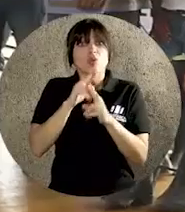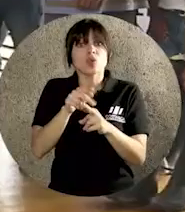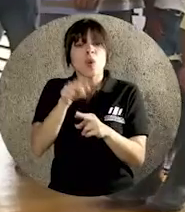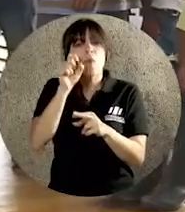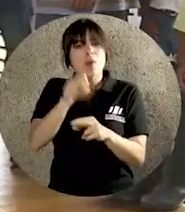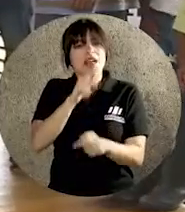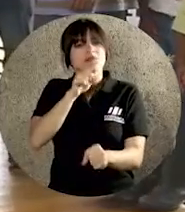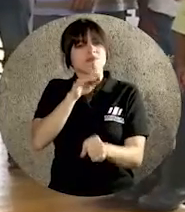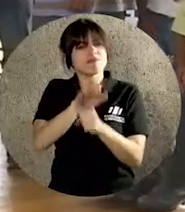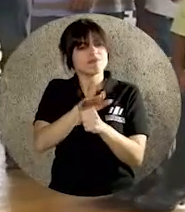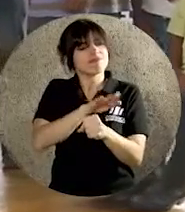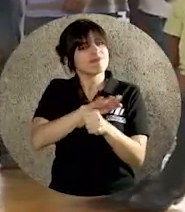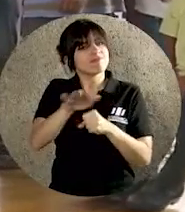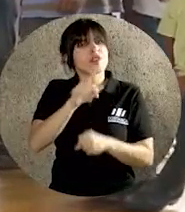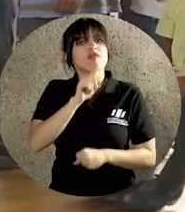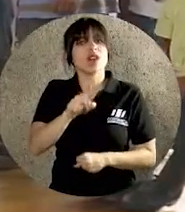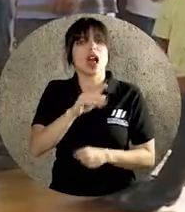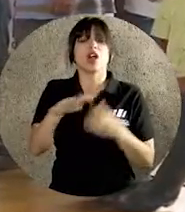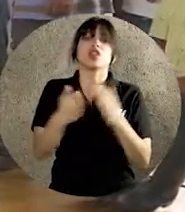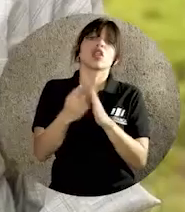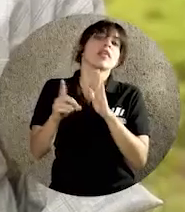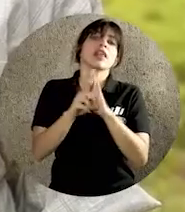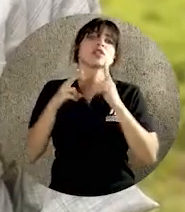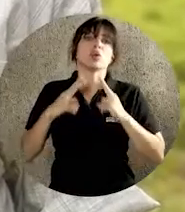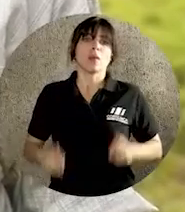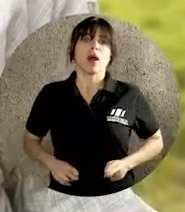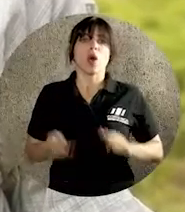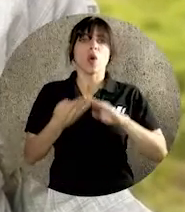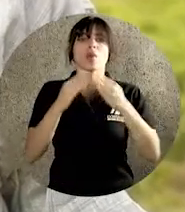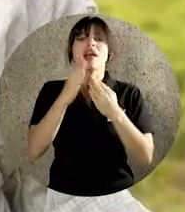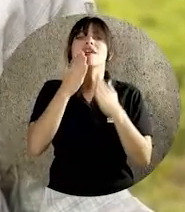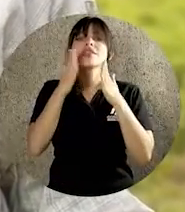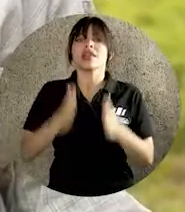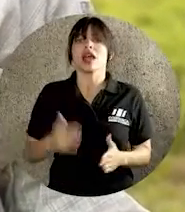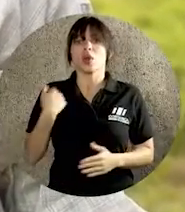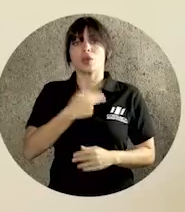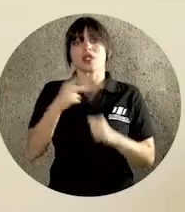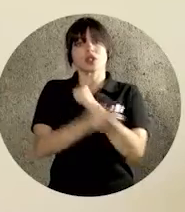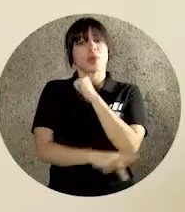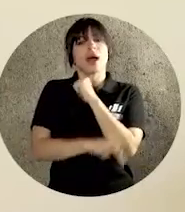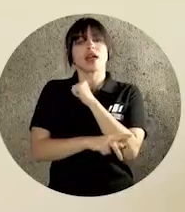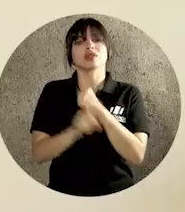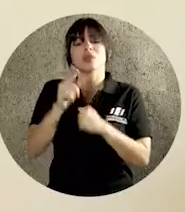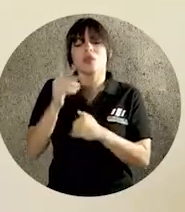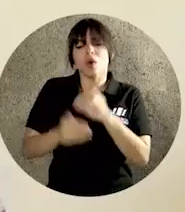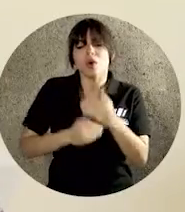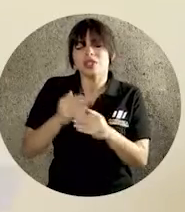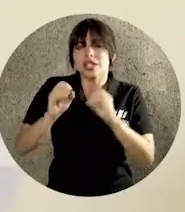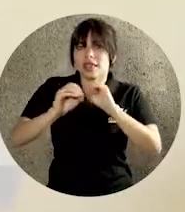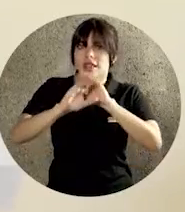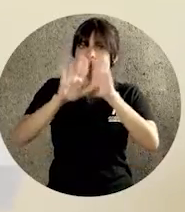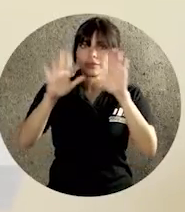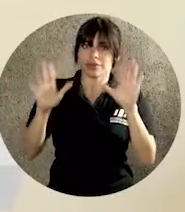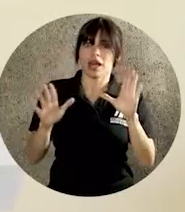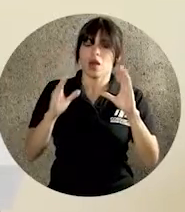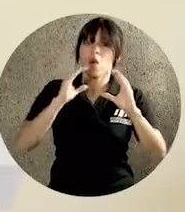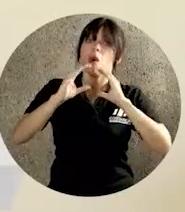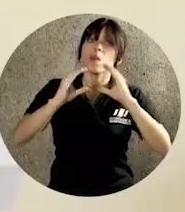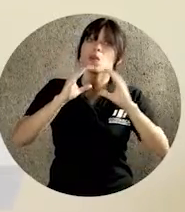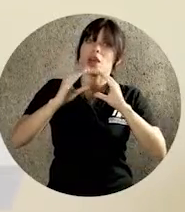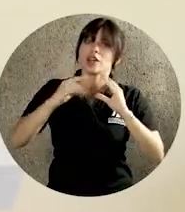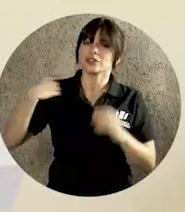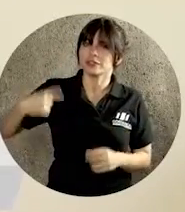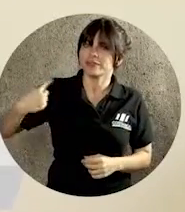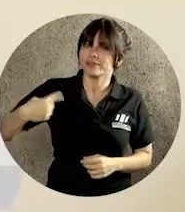que garantizará de manera real los derechos humanos de los pueblos indígenas de nuestro país, en un proceso transparente de